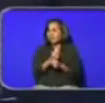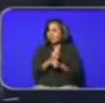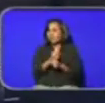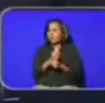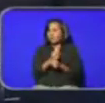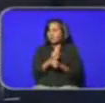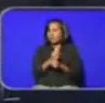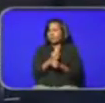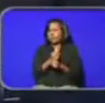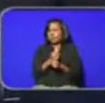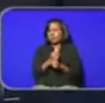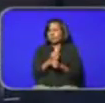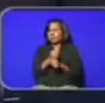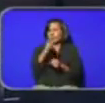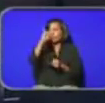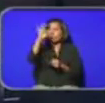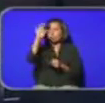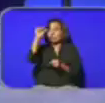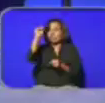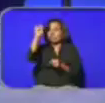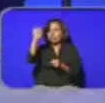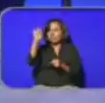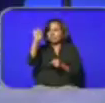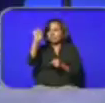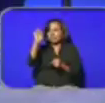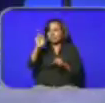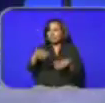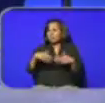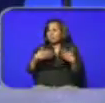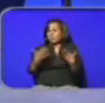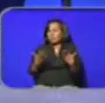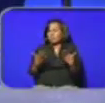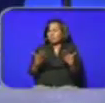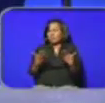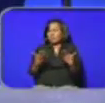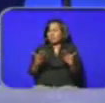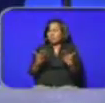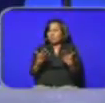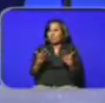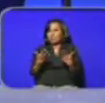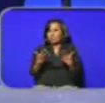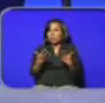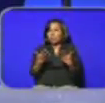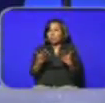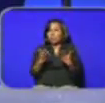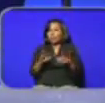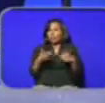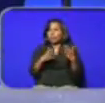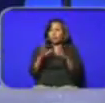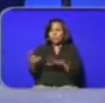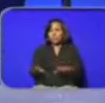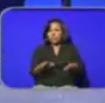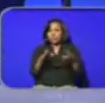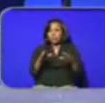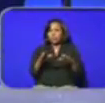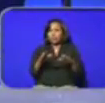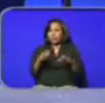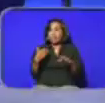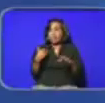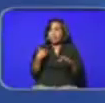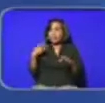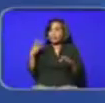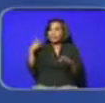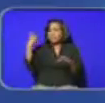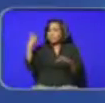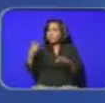ICSE? En este momento nosotros estamos considerando pues que exista la figura tradicional del director, y luego estarían